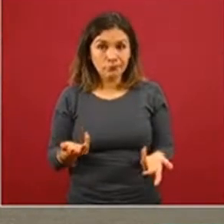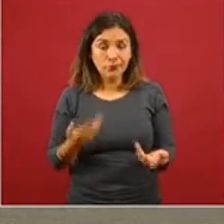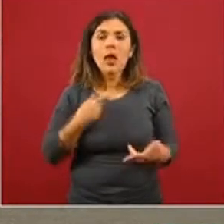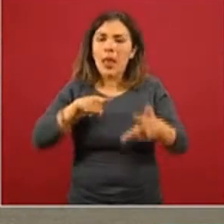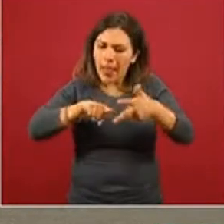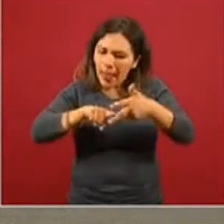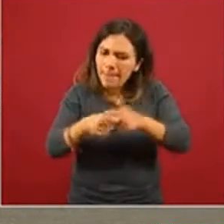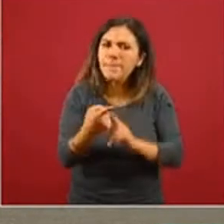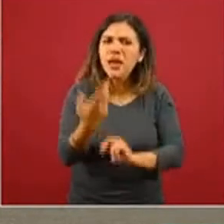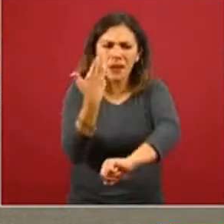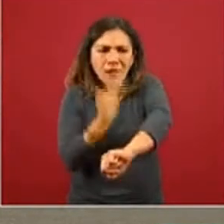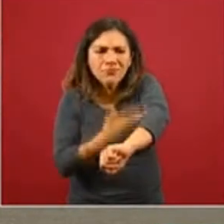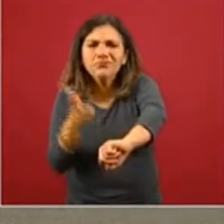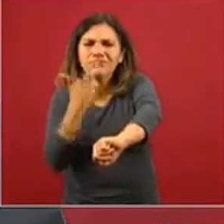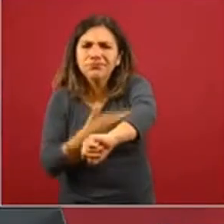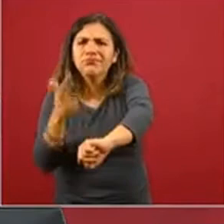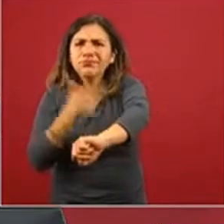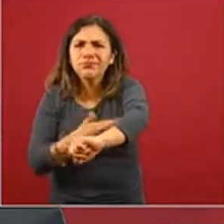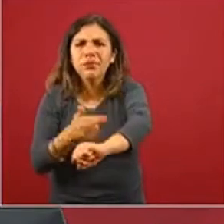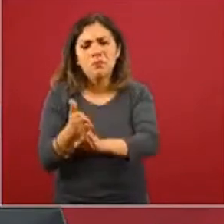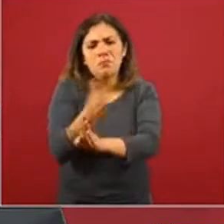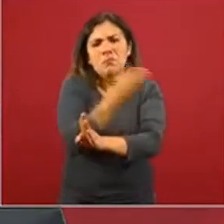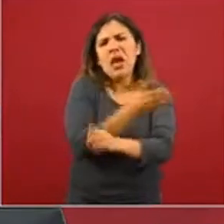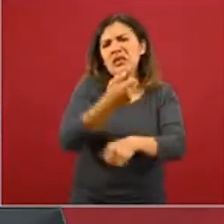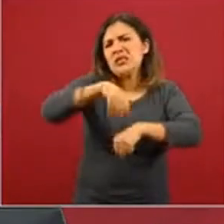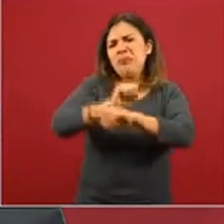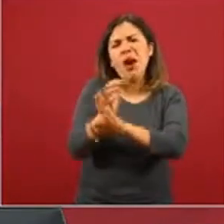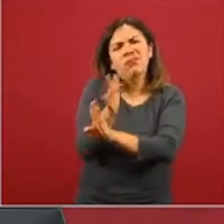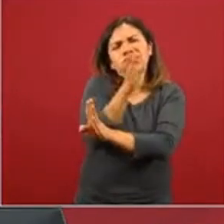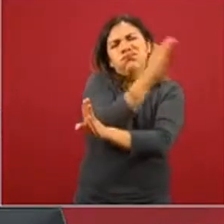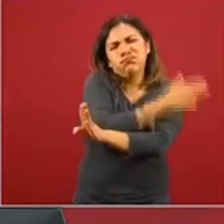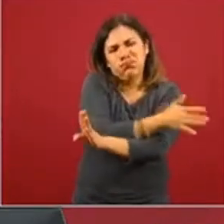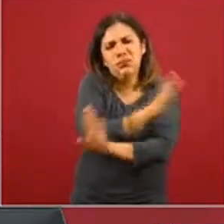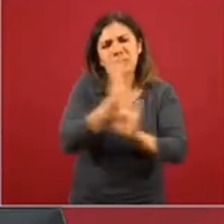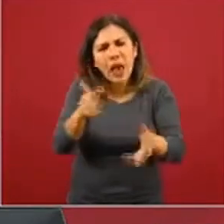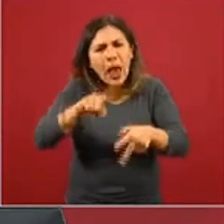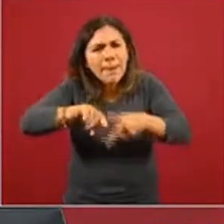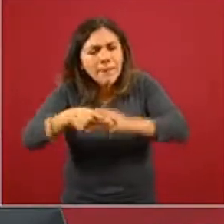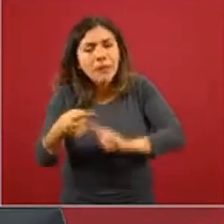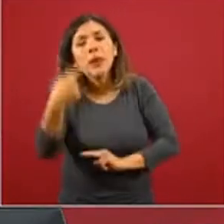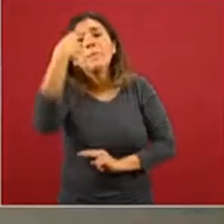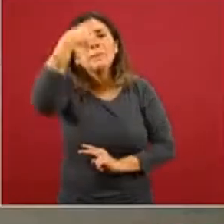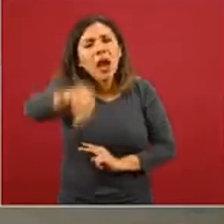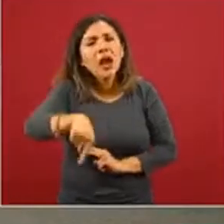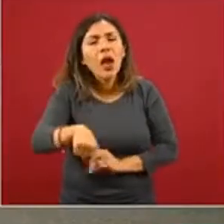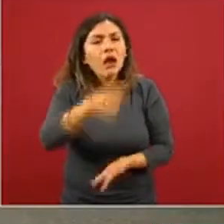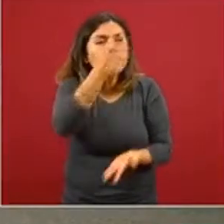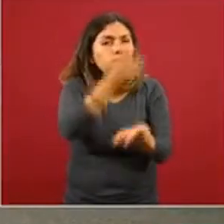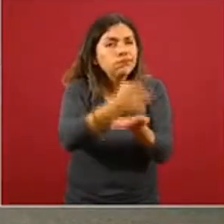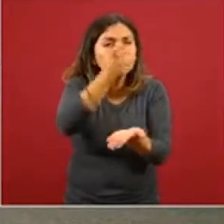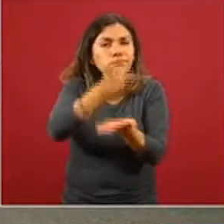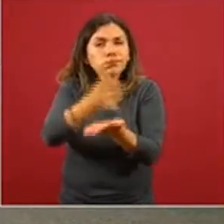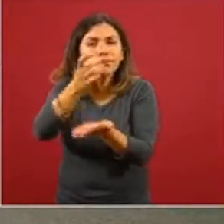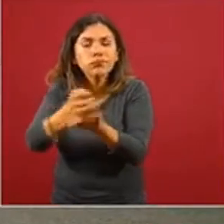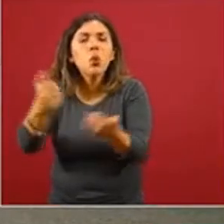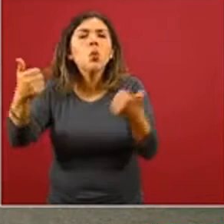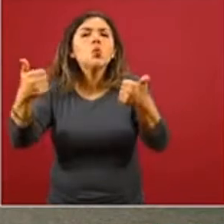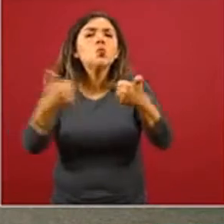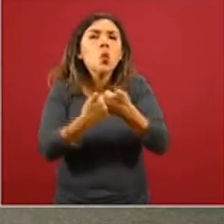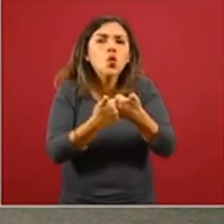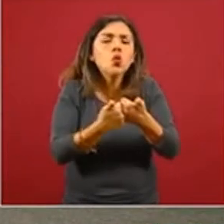iniciamos ya un proceso desde hace semanas para identificar a través de